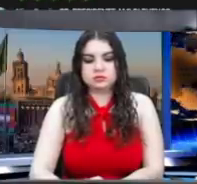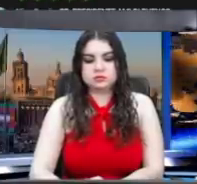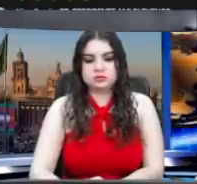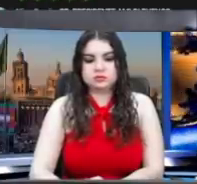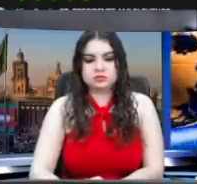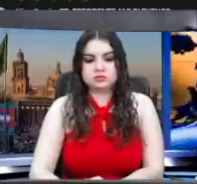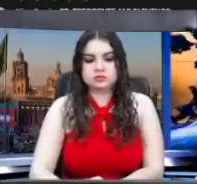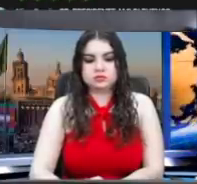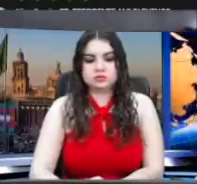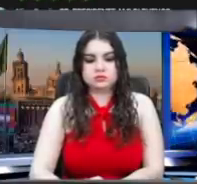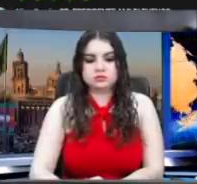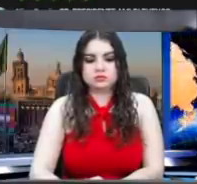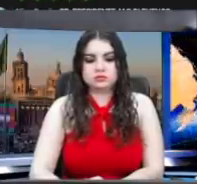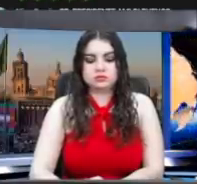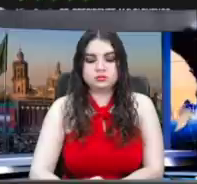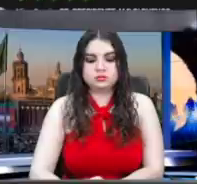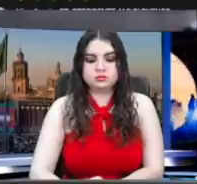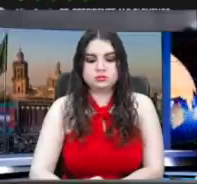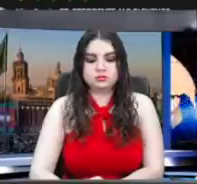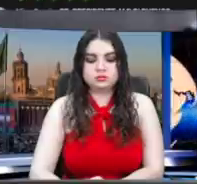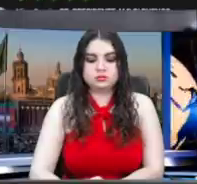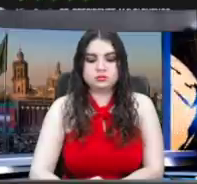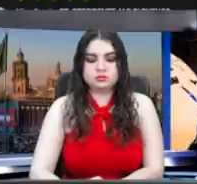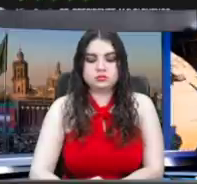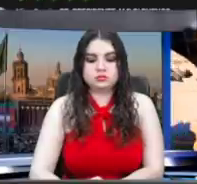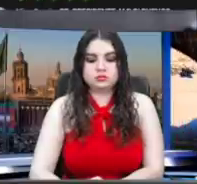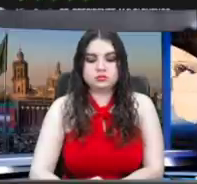fallecimientos. Nos duele mucho,